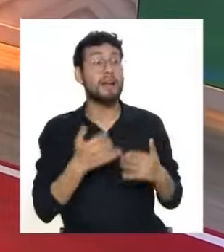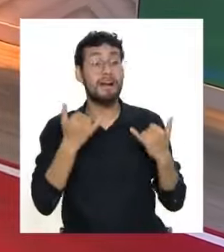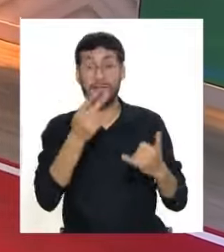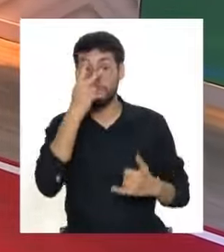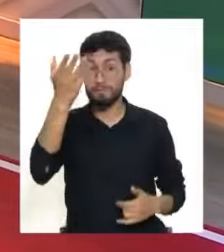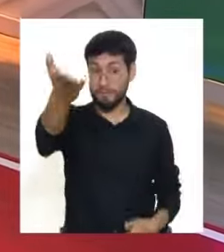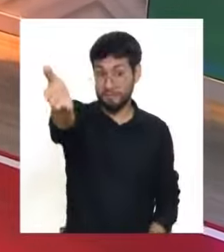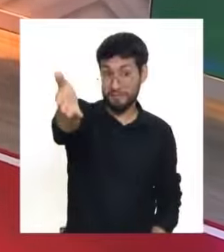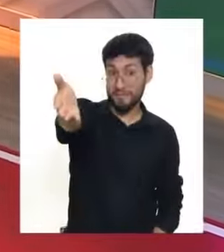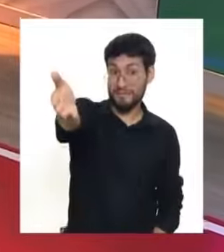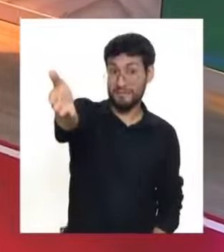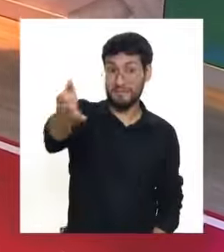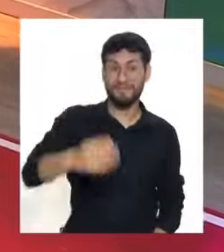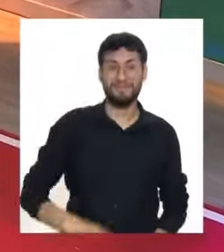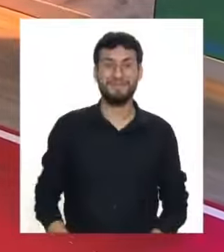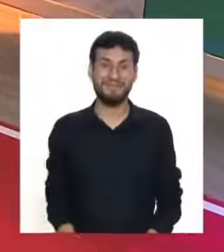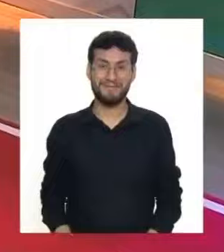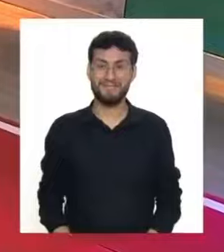mírala. A ver, vamos a verla.